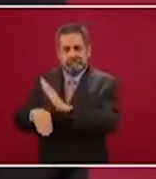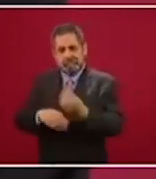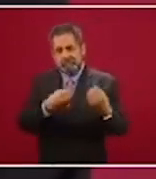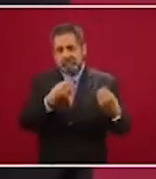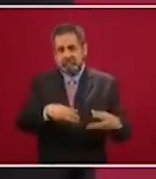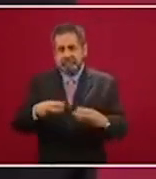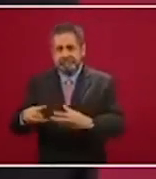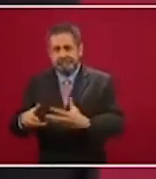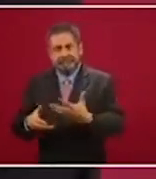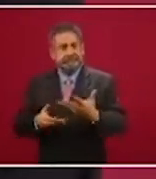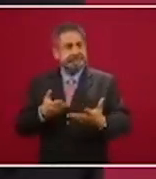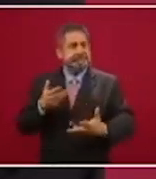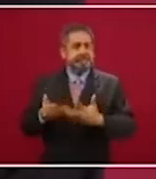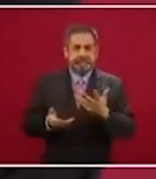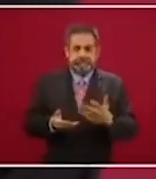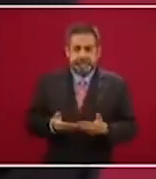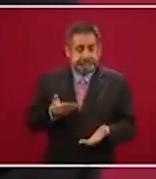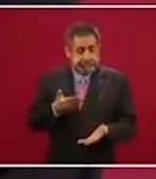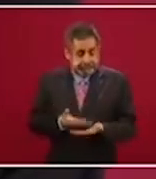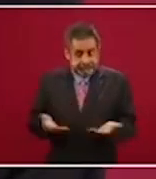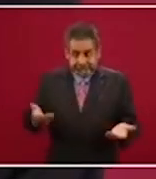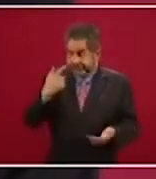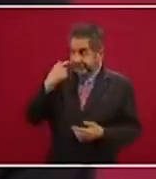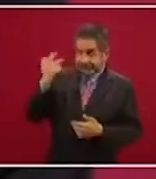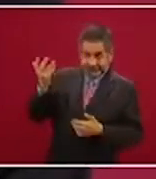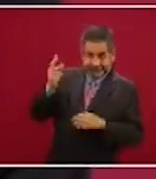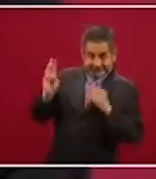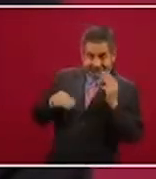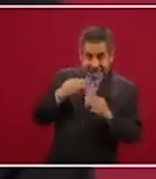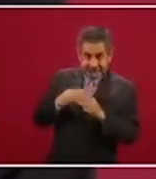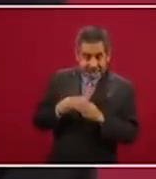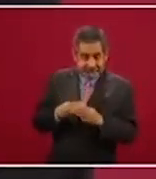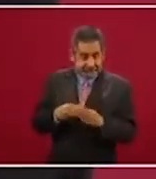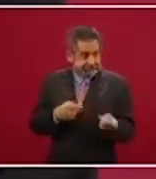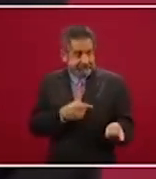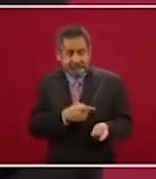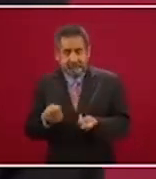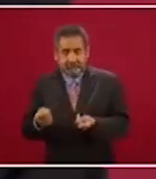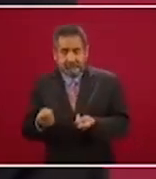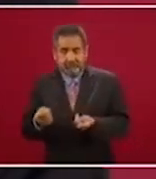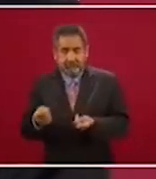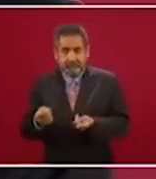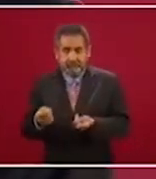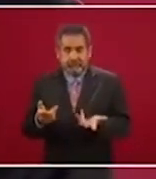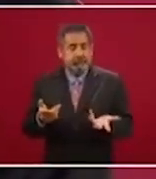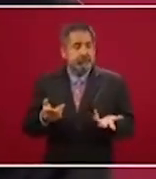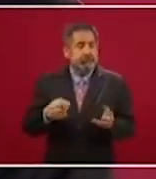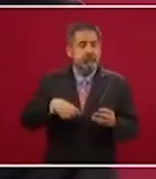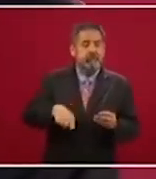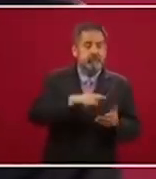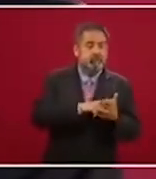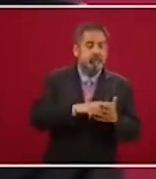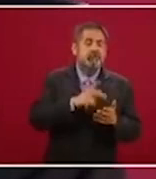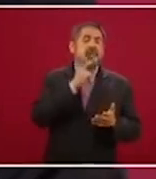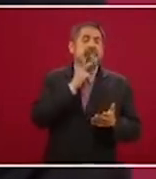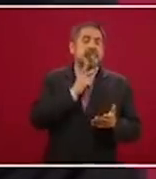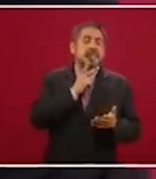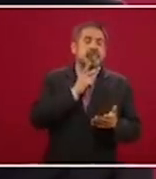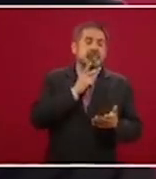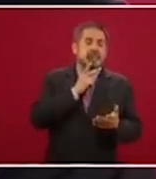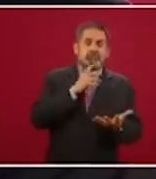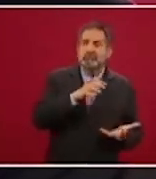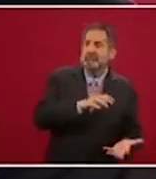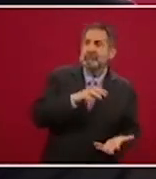Ahora, ante una situación como esta, en vez de vender el petróleo crudo barato,